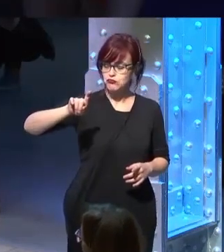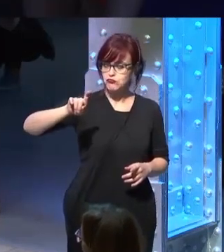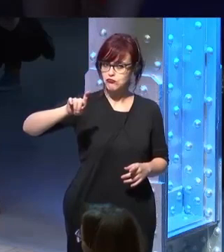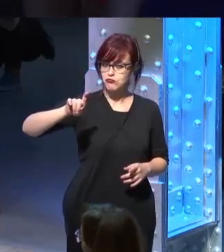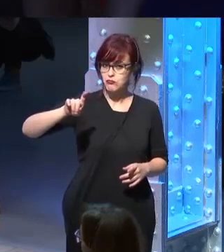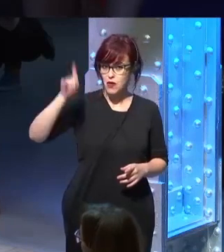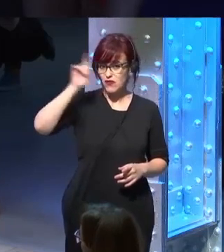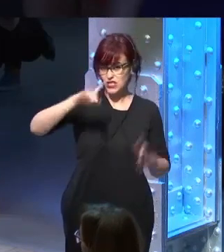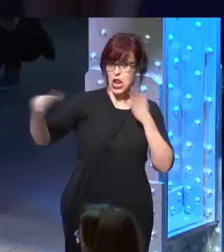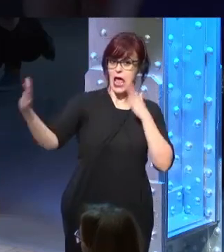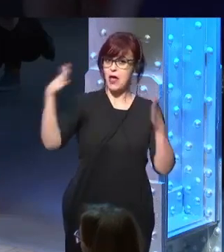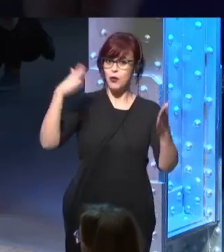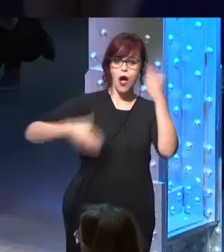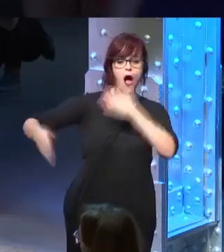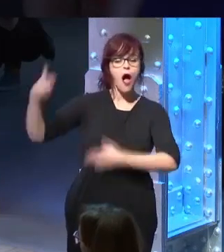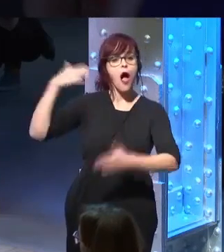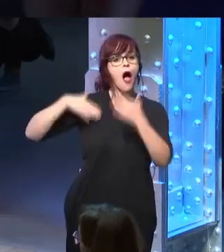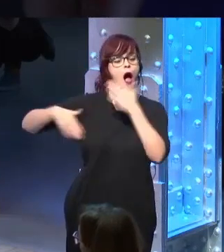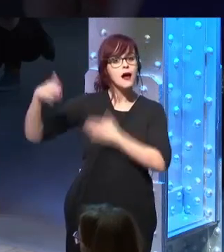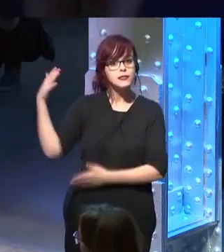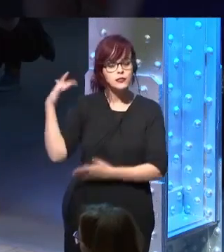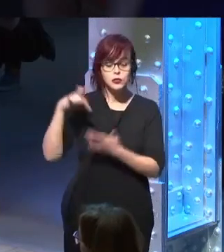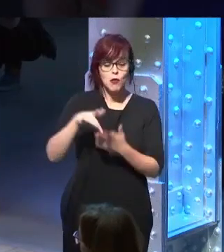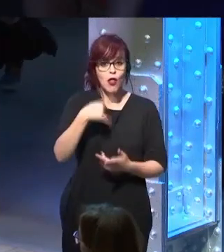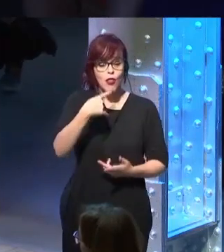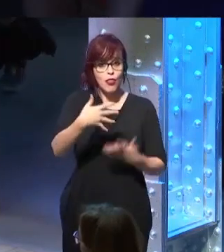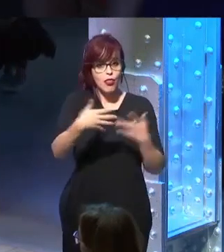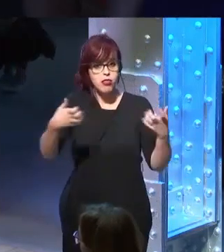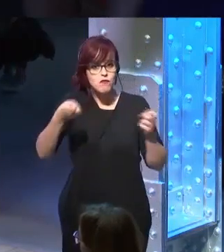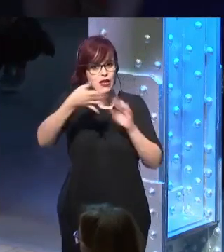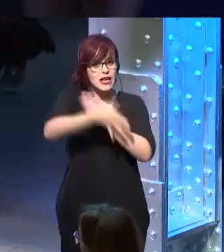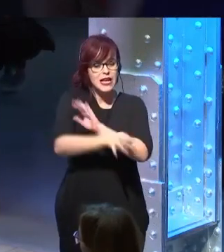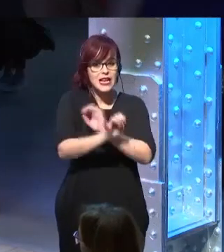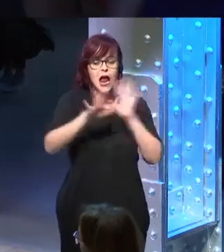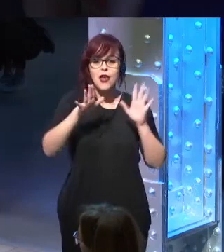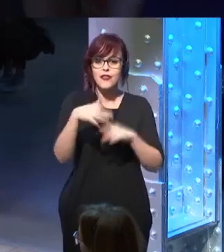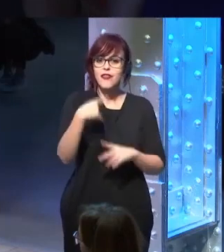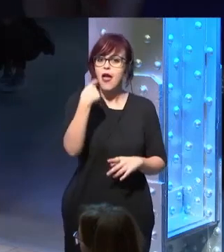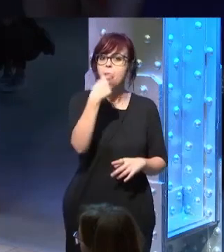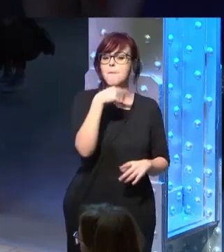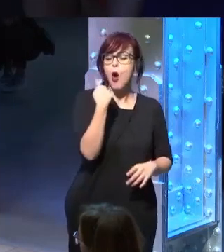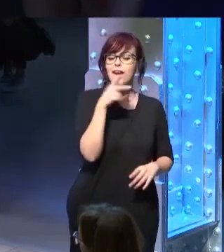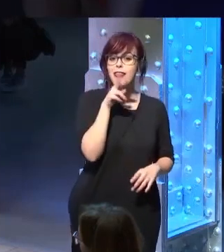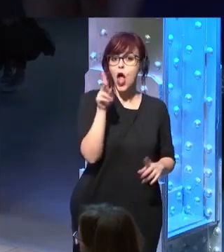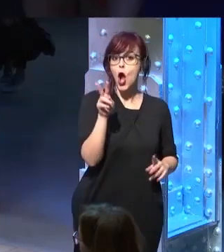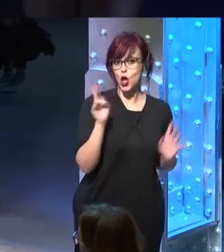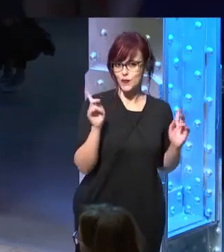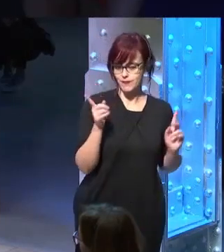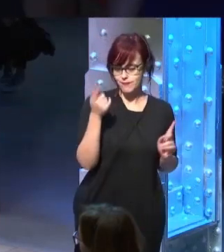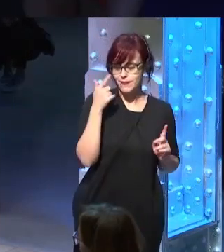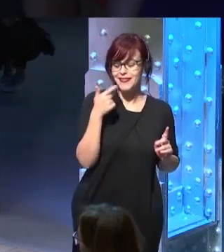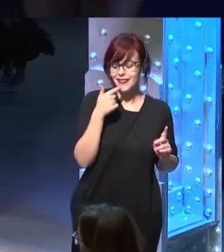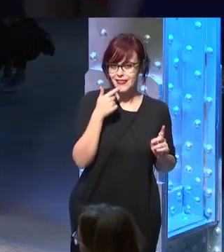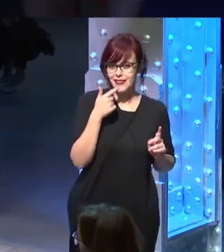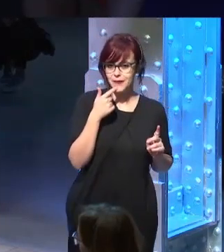de aquella época que lo dice y lo relaciona con una boca de oro y dice: imaginemos